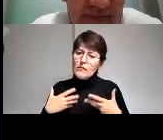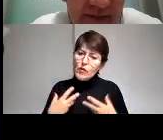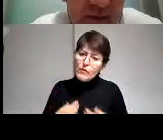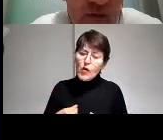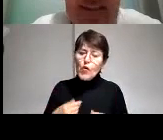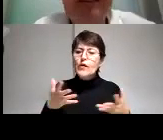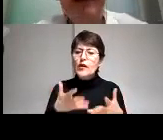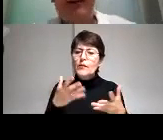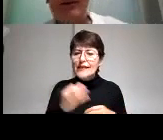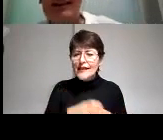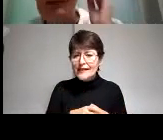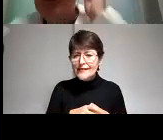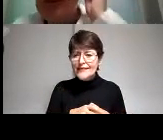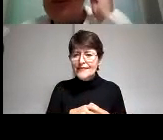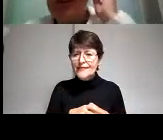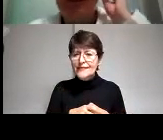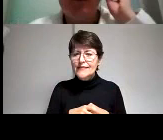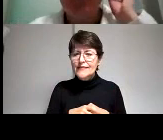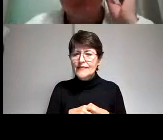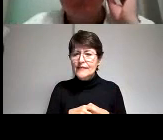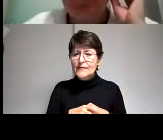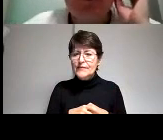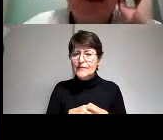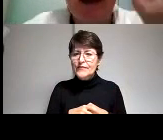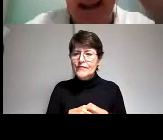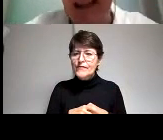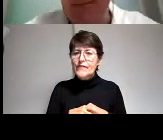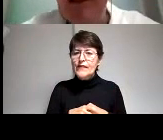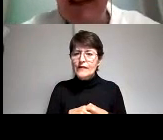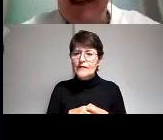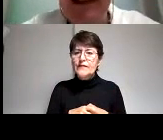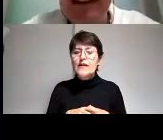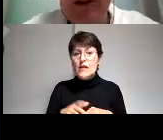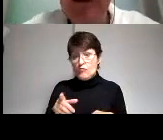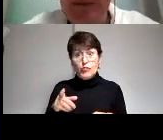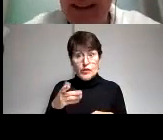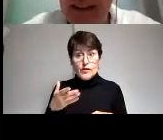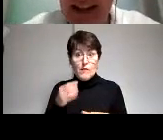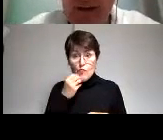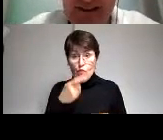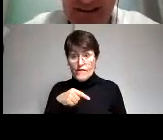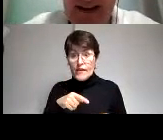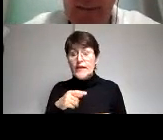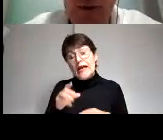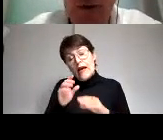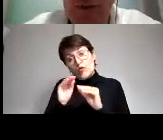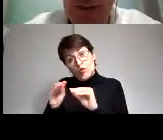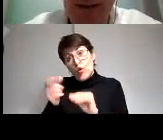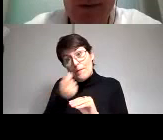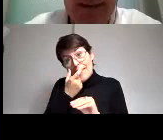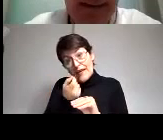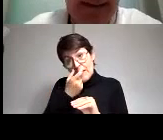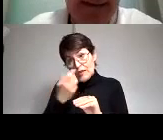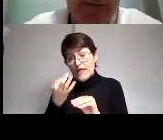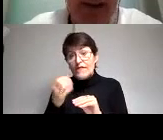mía. De todos estos productos. Además entiendo que además de la medicación, es decir, a modo de